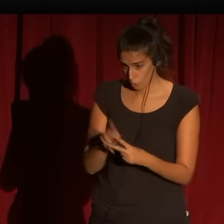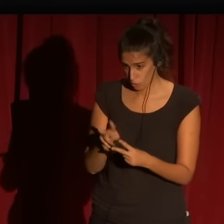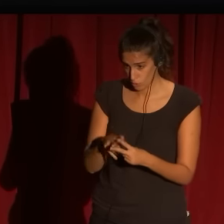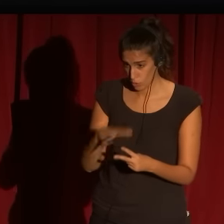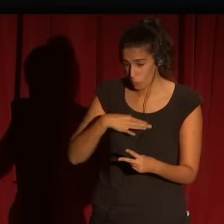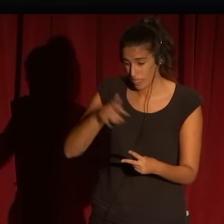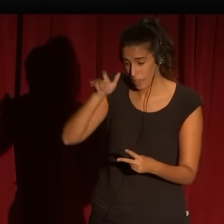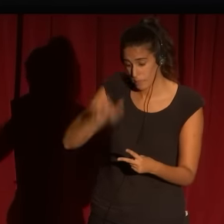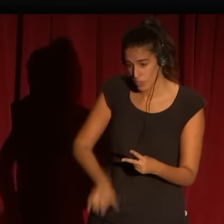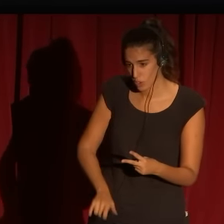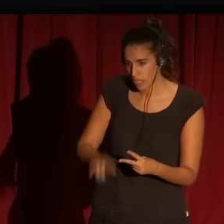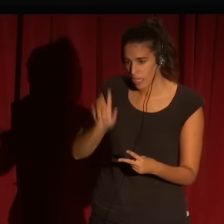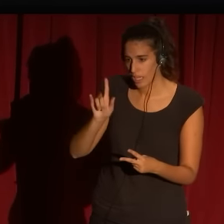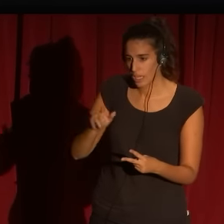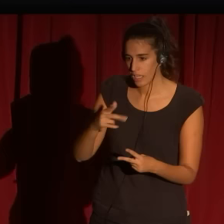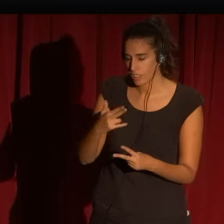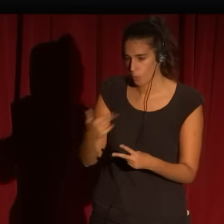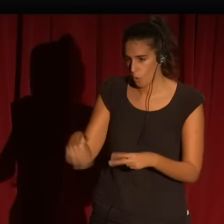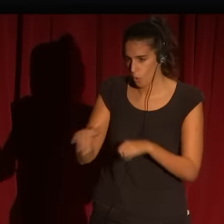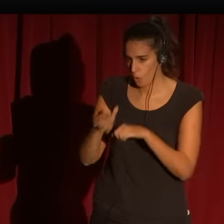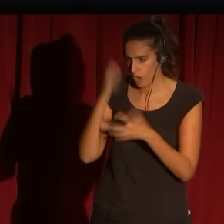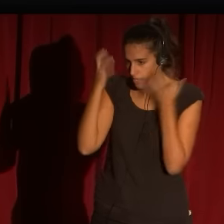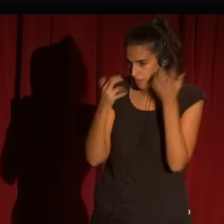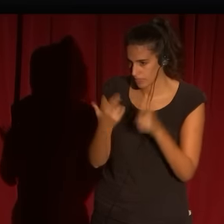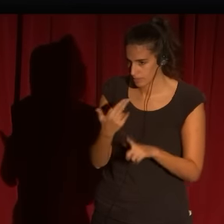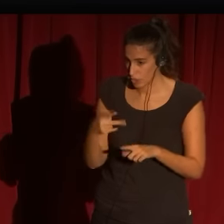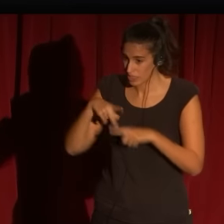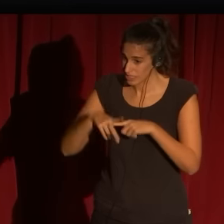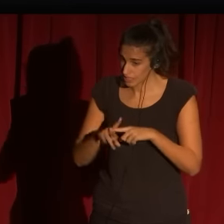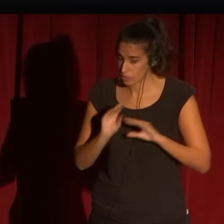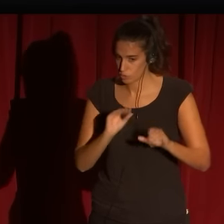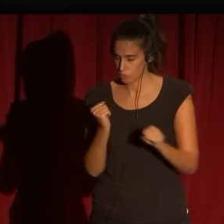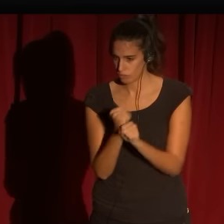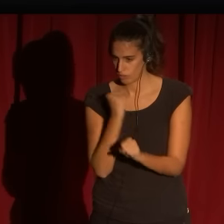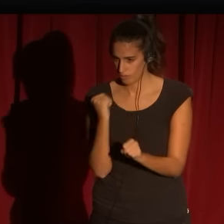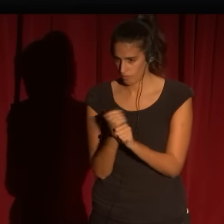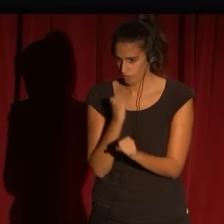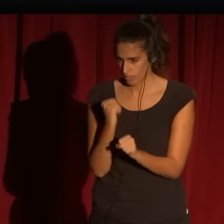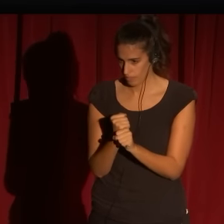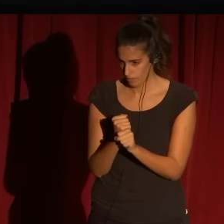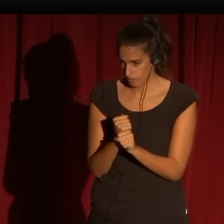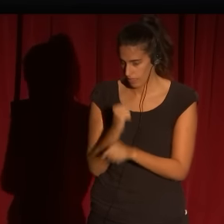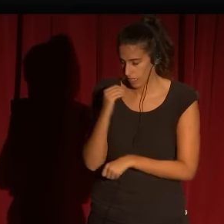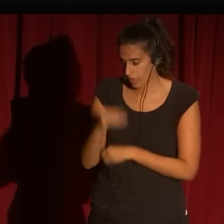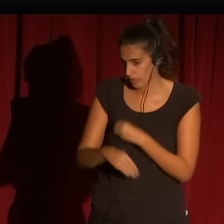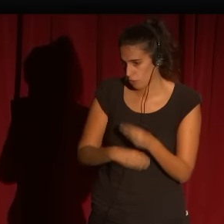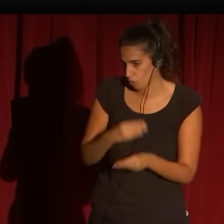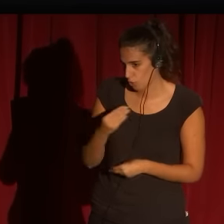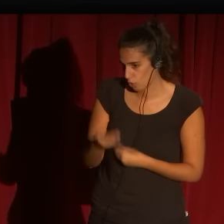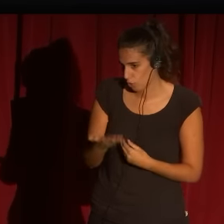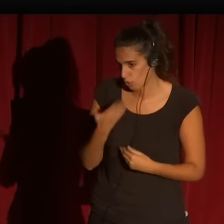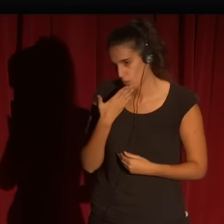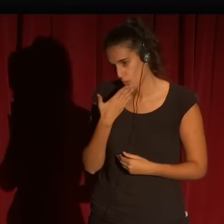sea la persona que ha pintado algunos de estos animales y que trabajaba en el taller de Clara paters dedicándose a hacer hacer